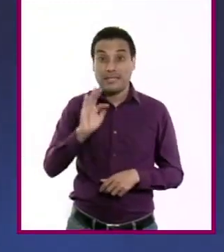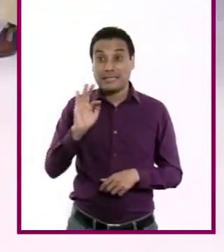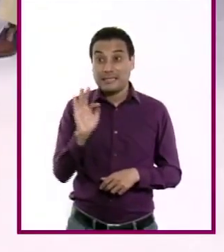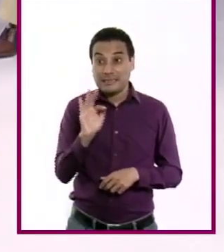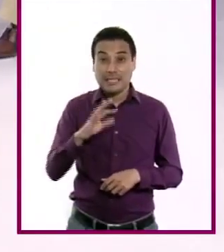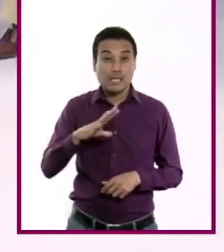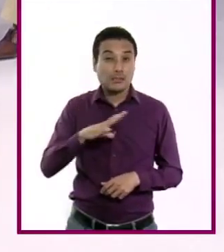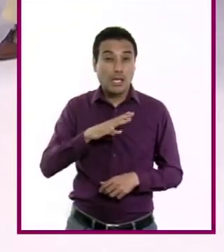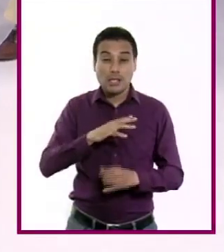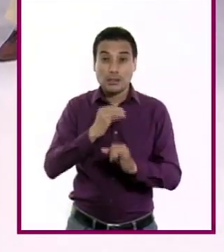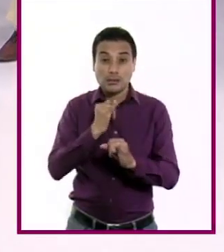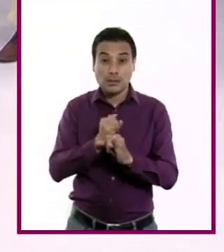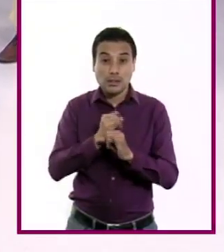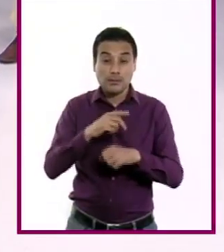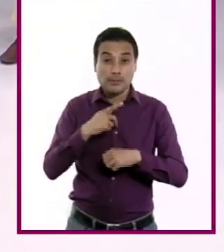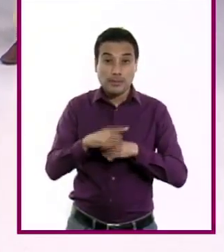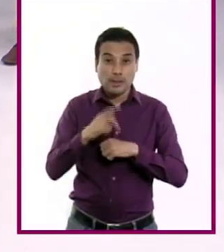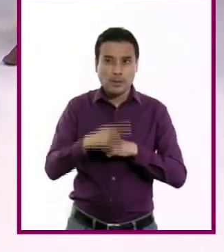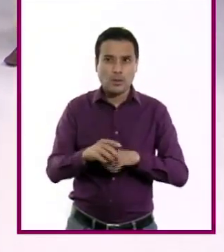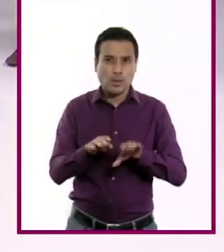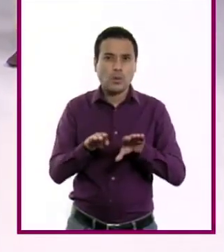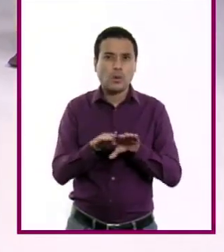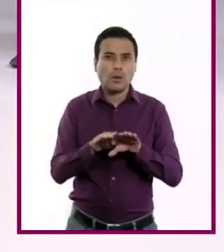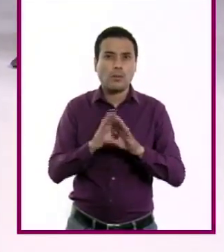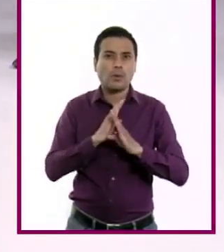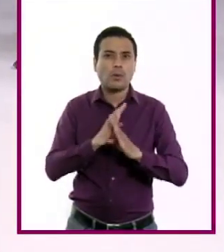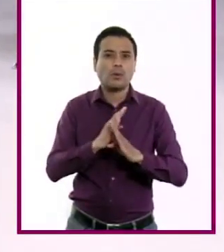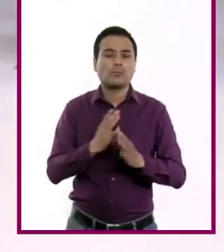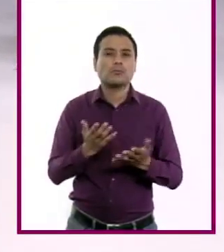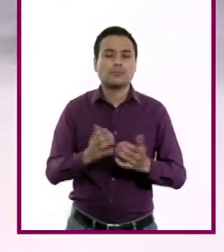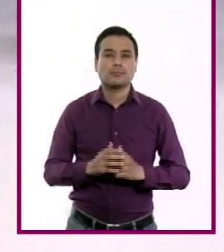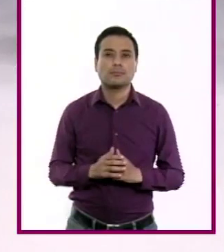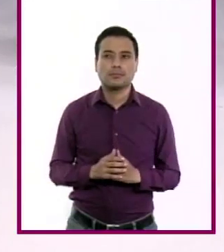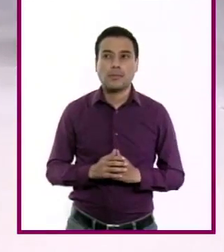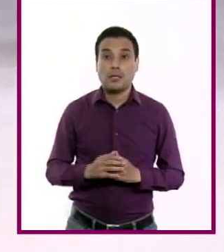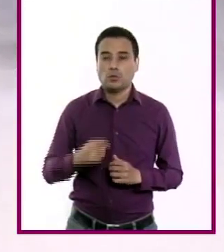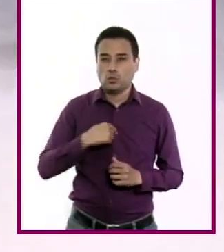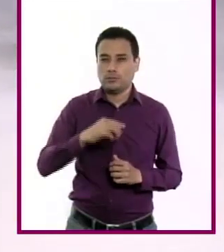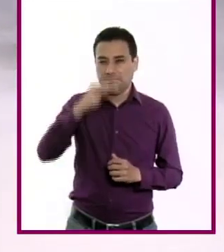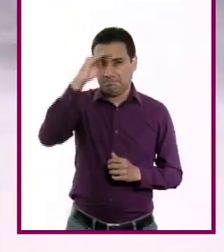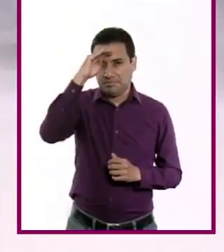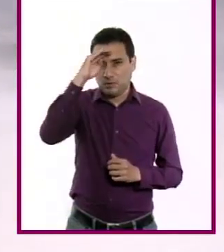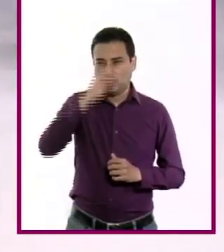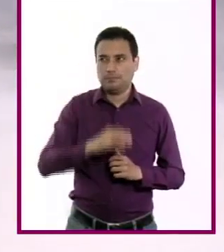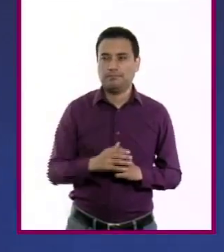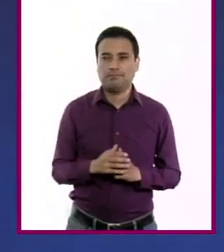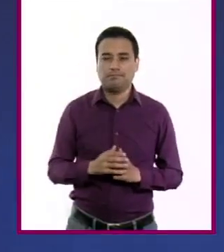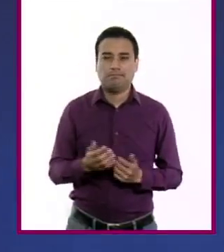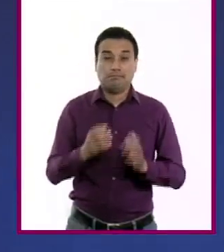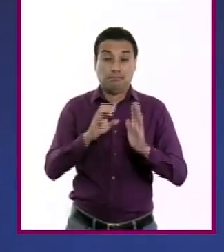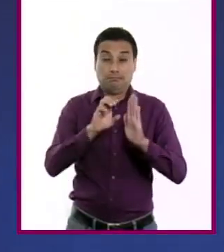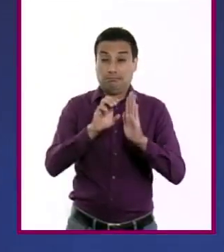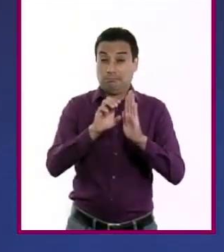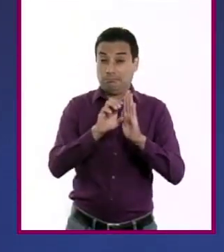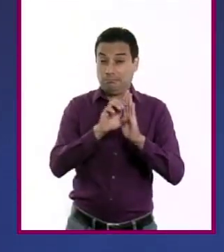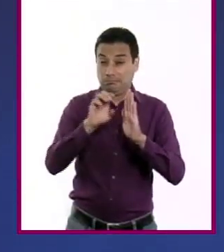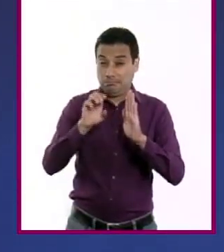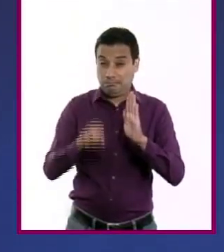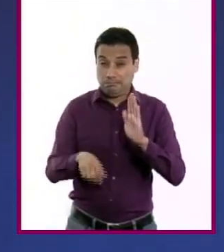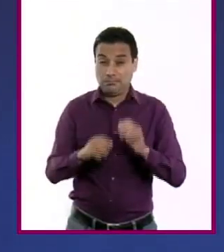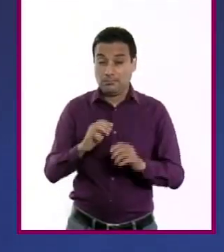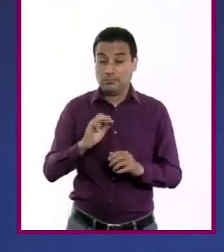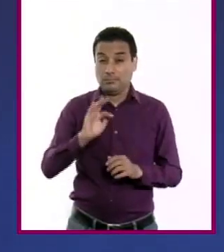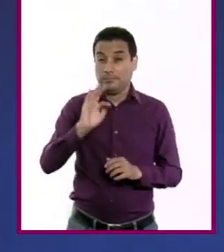informática grave? Paulino. Pues yo creo que el peor escenario uh-huh. posiblemente sería el